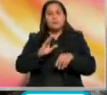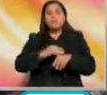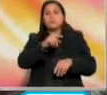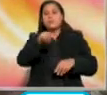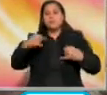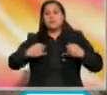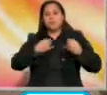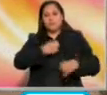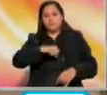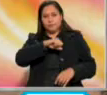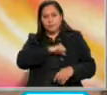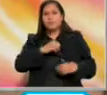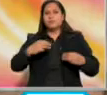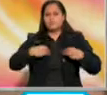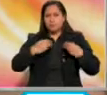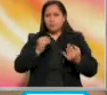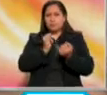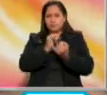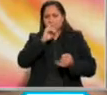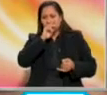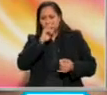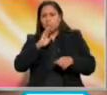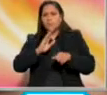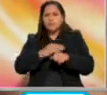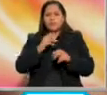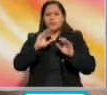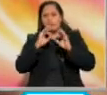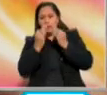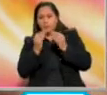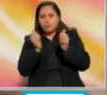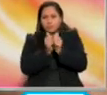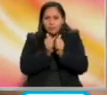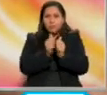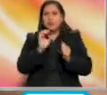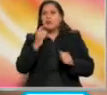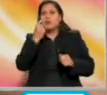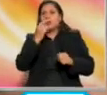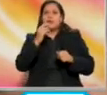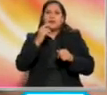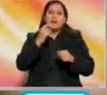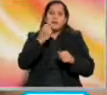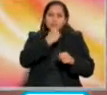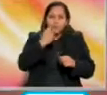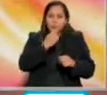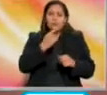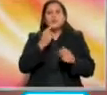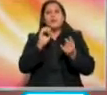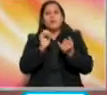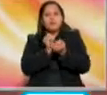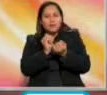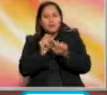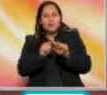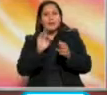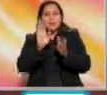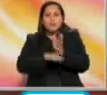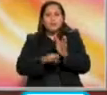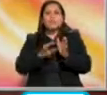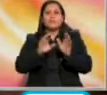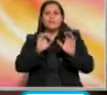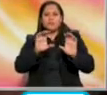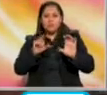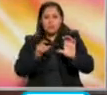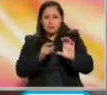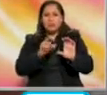chavos también están preocupados, aunque no lo crean, por posiciones sexuales, por hablar de sexo oral, de sexo anal. Sí. Hay que hablarles de estos temas para que